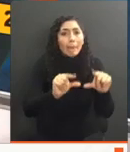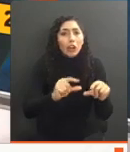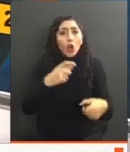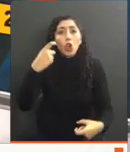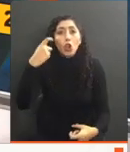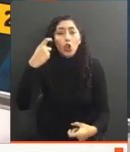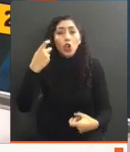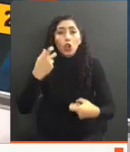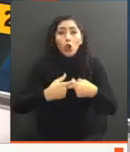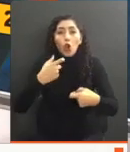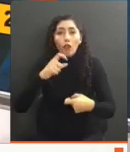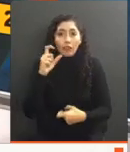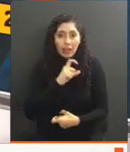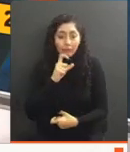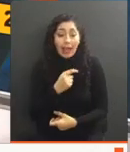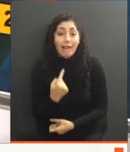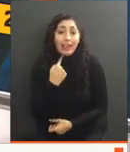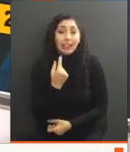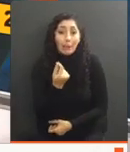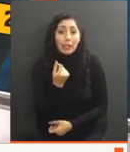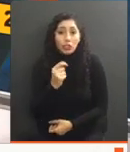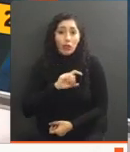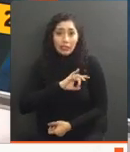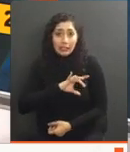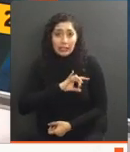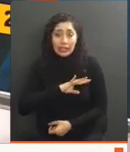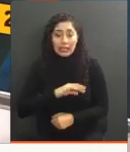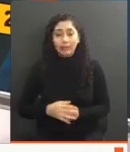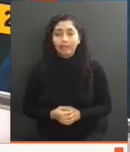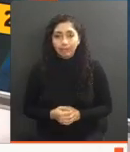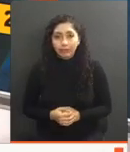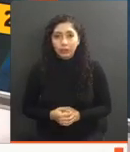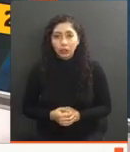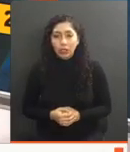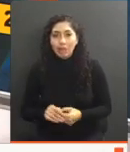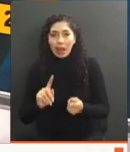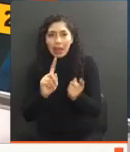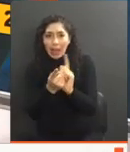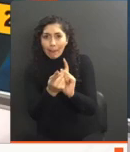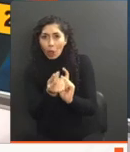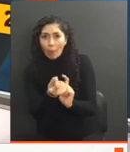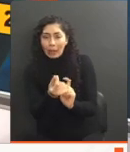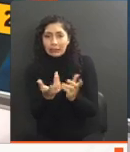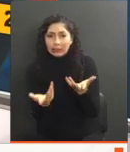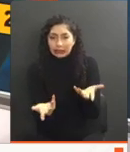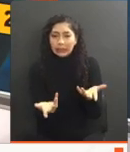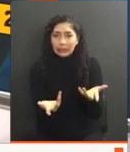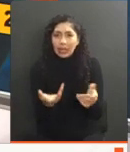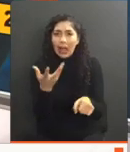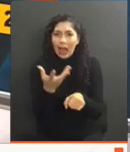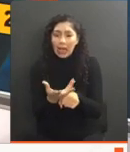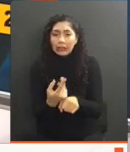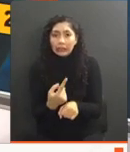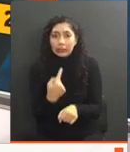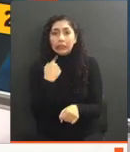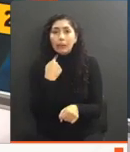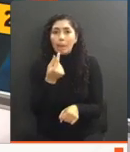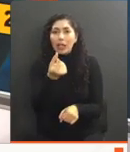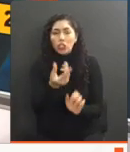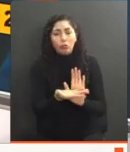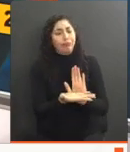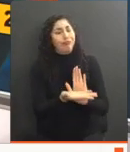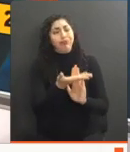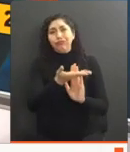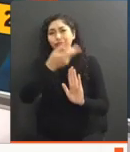el precio de nuestro país. Lo cierto es que el nivel del tipo de cambio está ejerciendo y va a ejercer presiones inflacionarias en nuestro